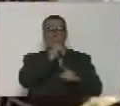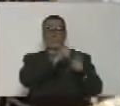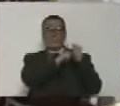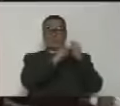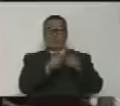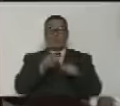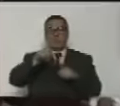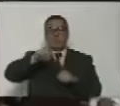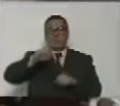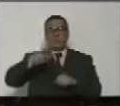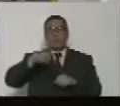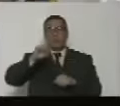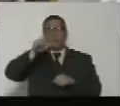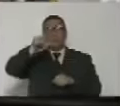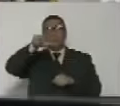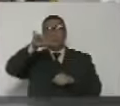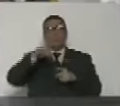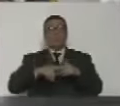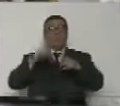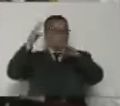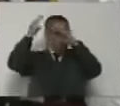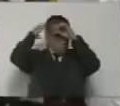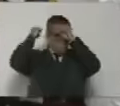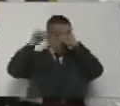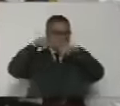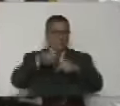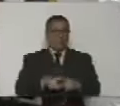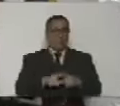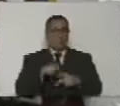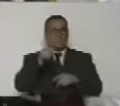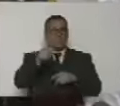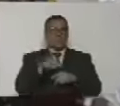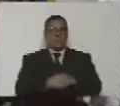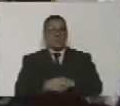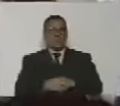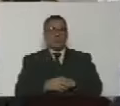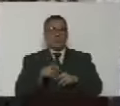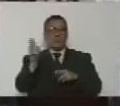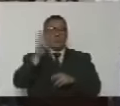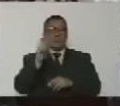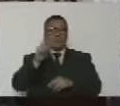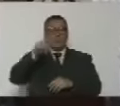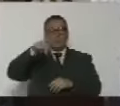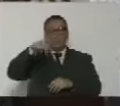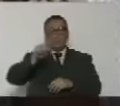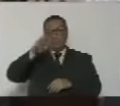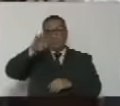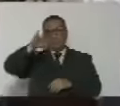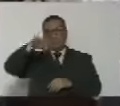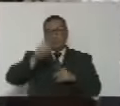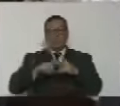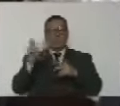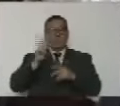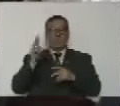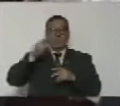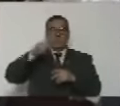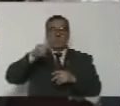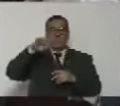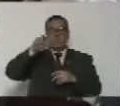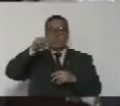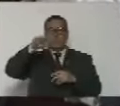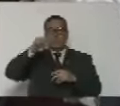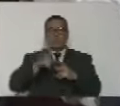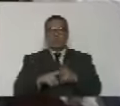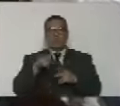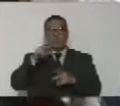de la ciudadana Magaly Josefina Enríquez como embajadora extraordinaria y plenipotenciaria en la República de Namibia, concurrente en las repúblicas de Botsuana